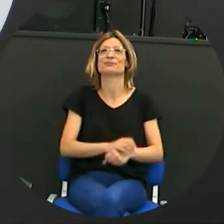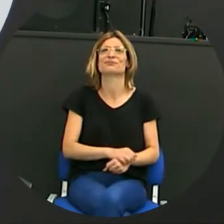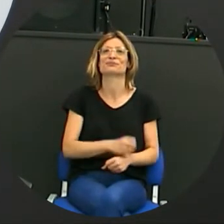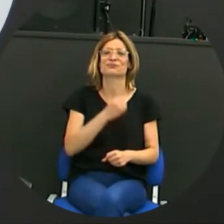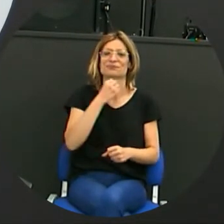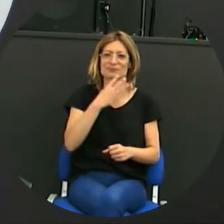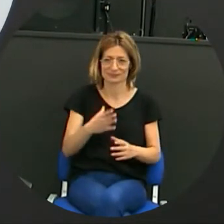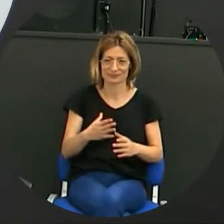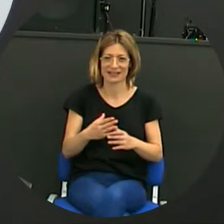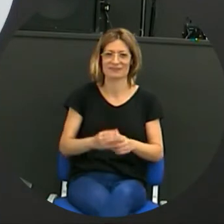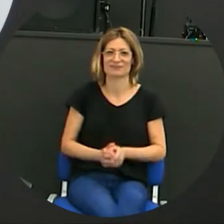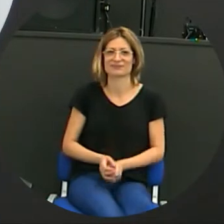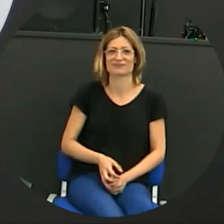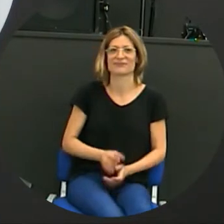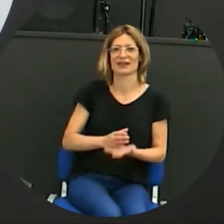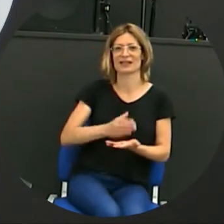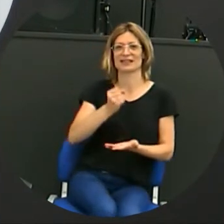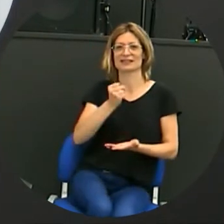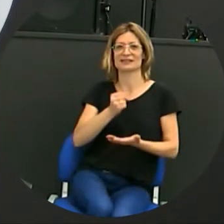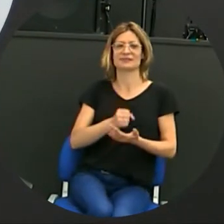Iglesia.